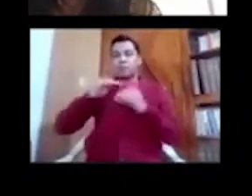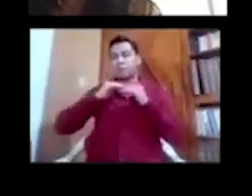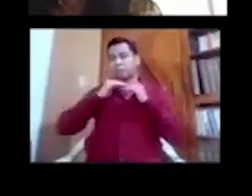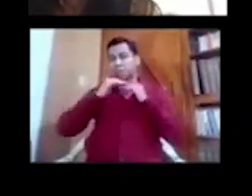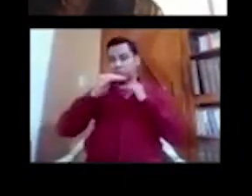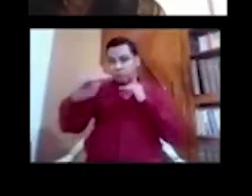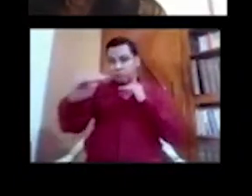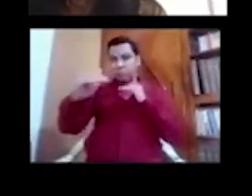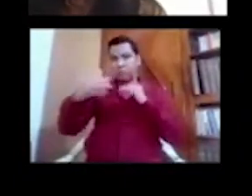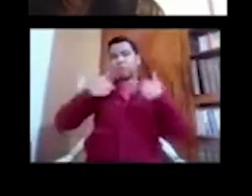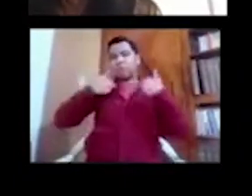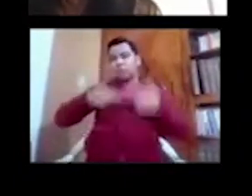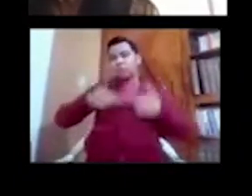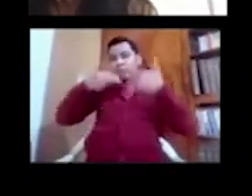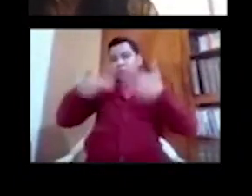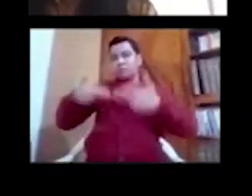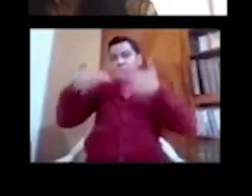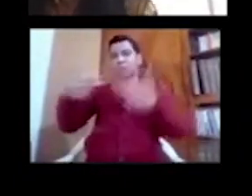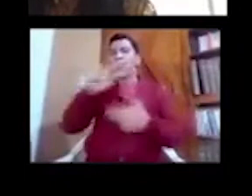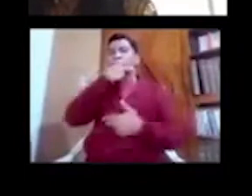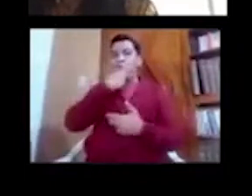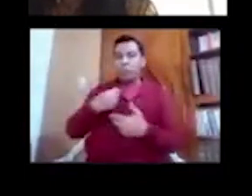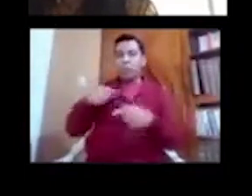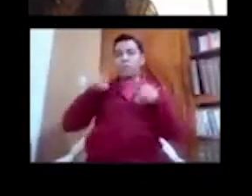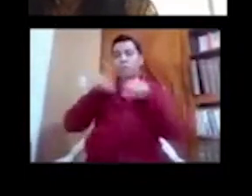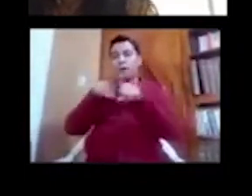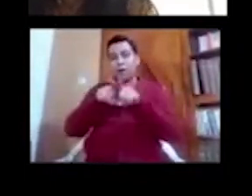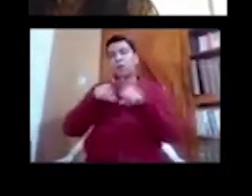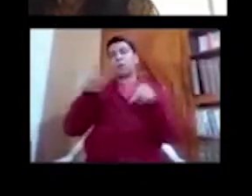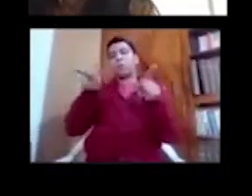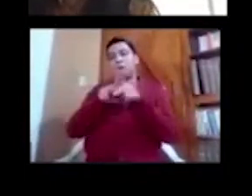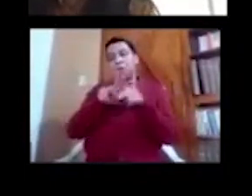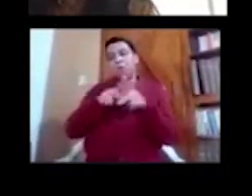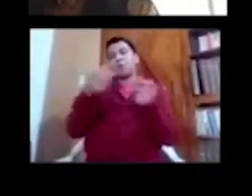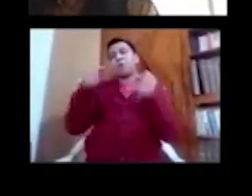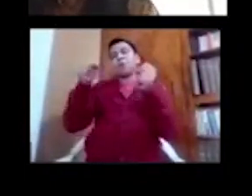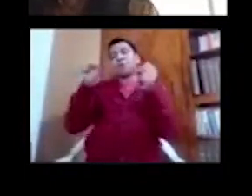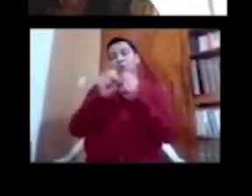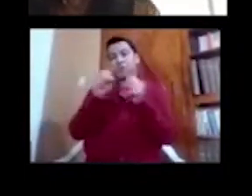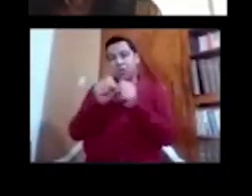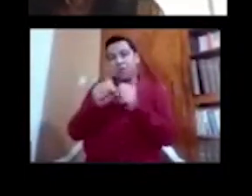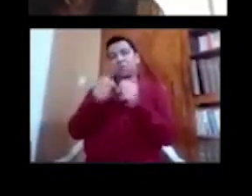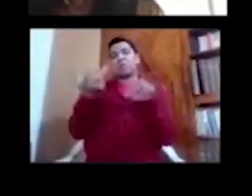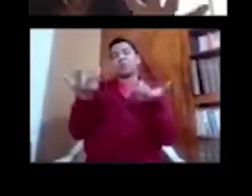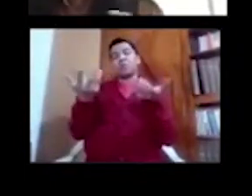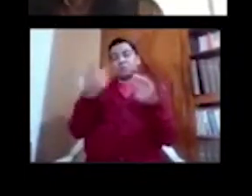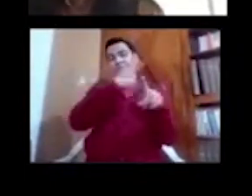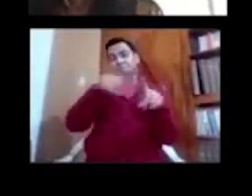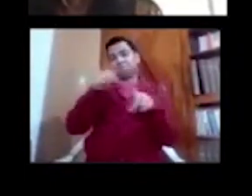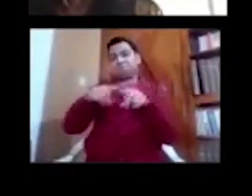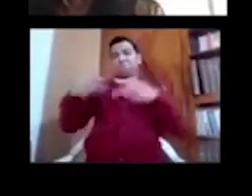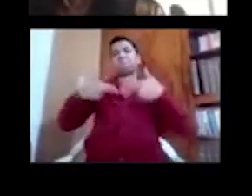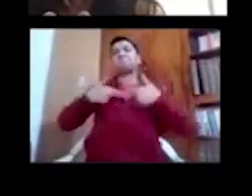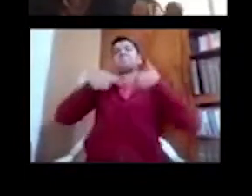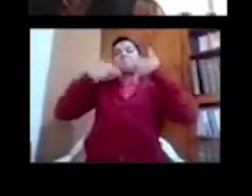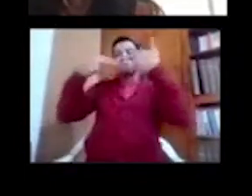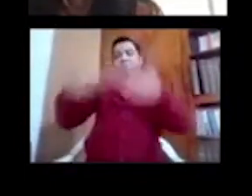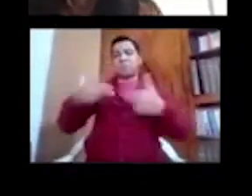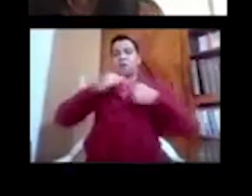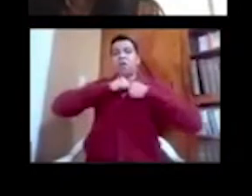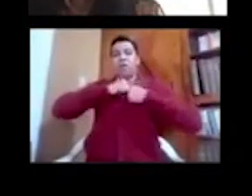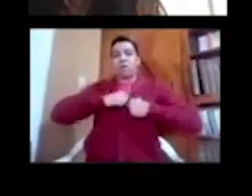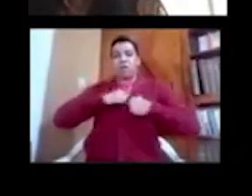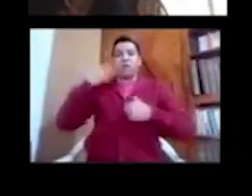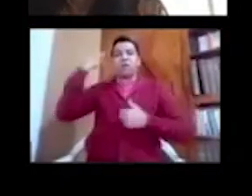de un hermano pasar a otro, y de ahí pasar a un sobrino o a un primo, digamos, no es un linaje